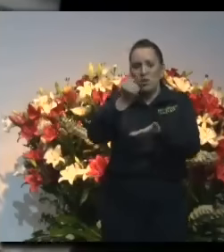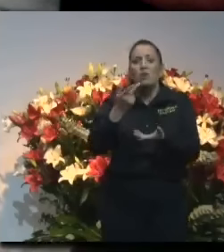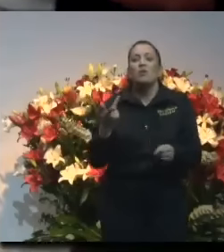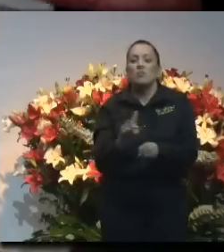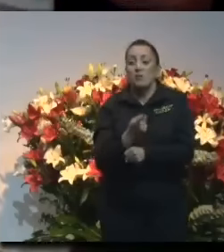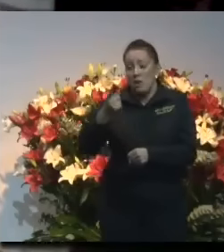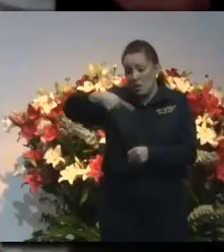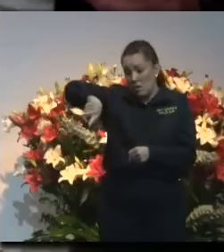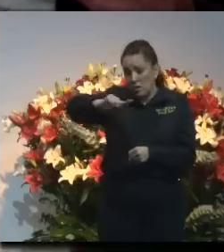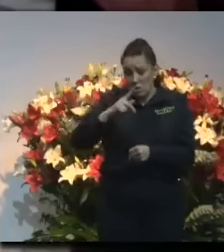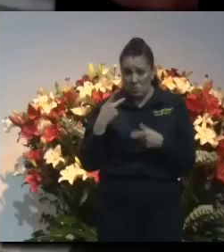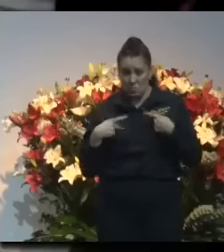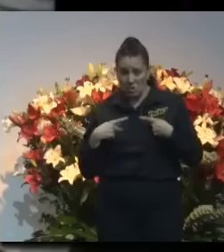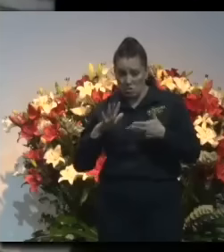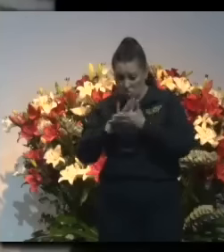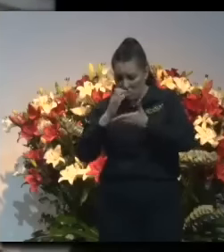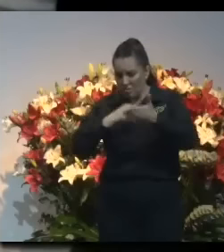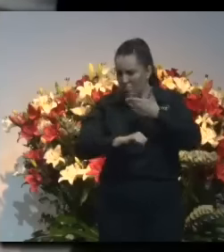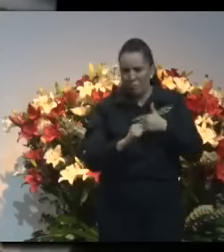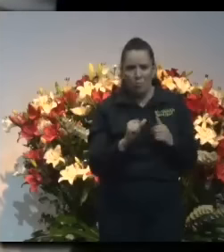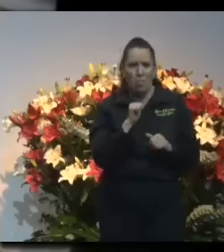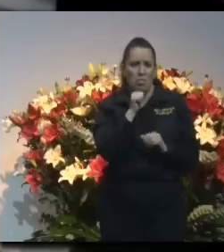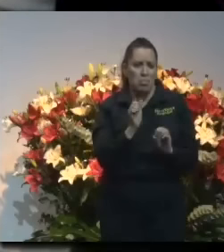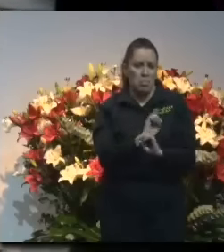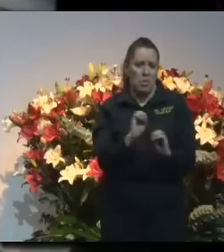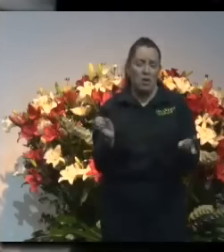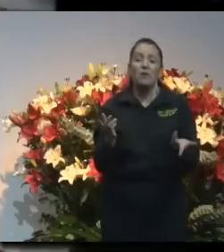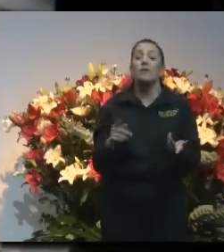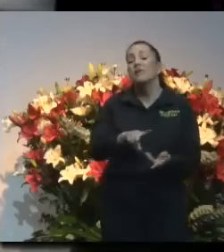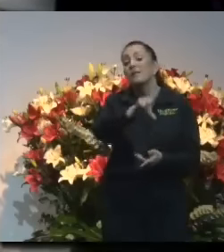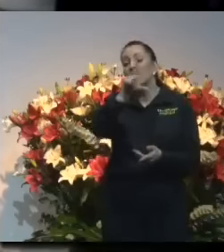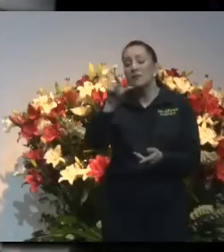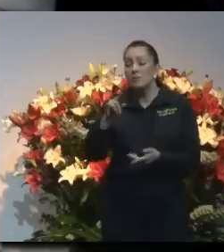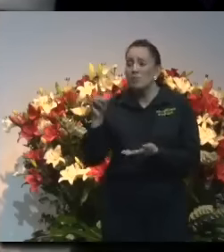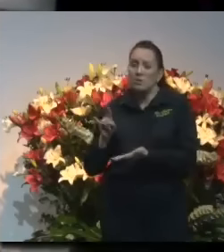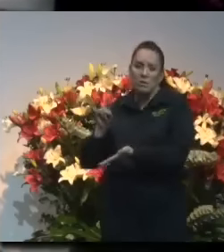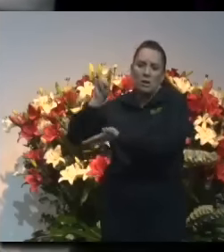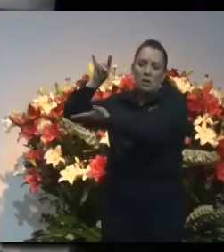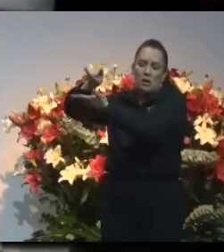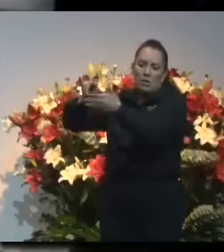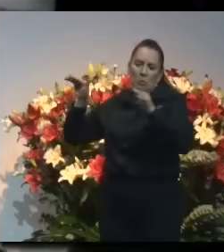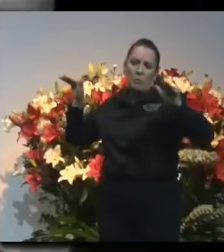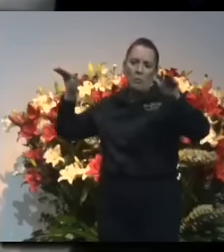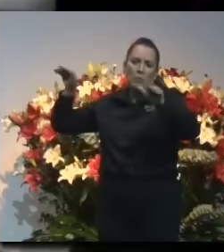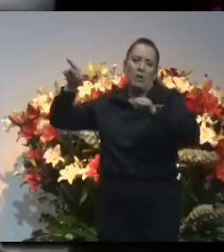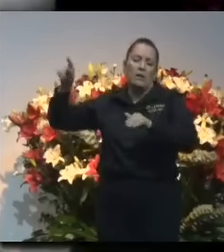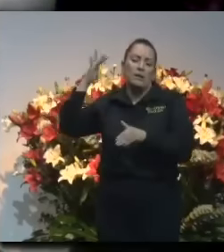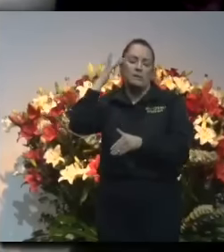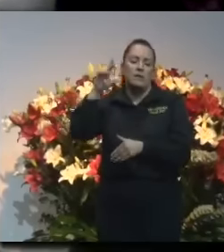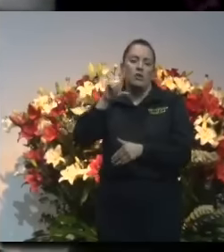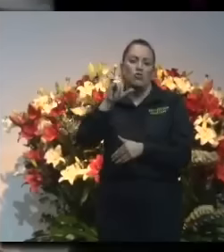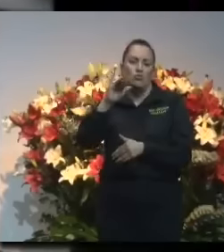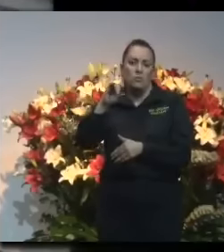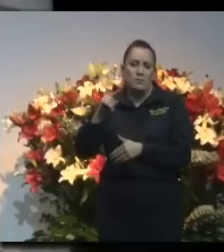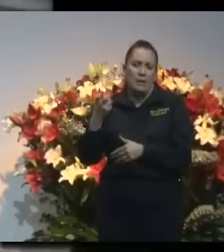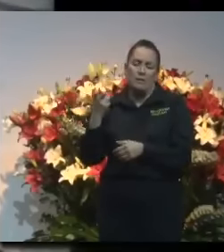en paz. Dos, se hizo un aeropuerto en Santa Lucía que acabó costando 200,000 millones de pesos.